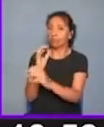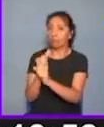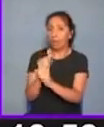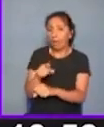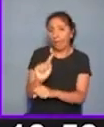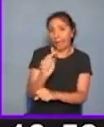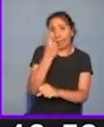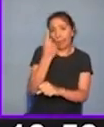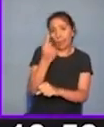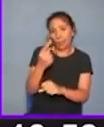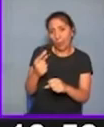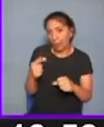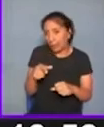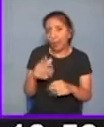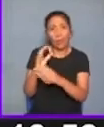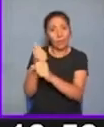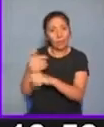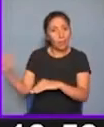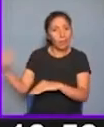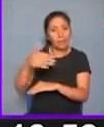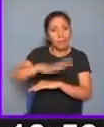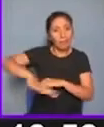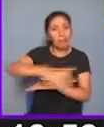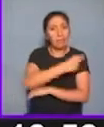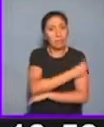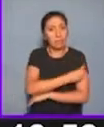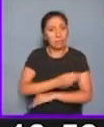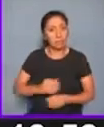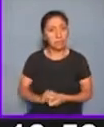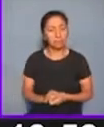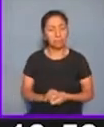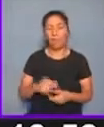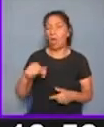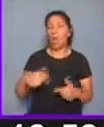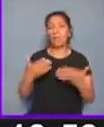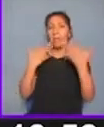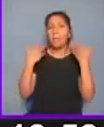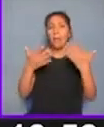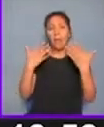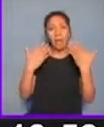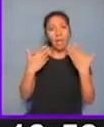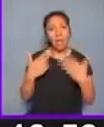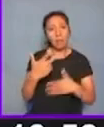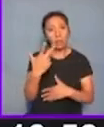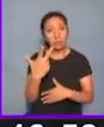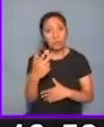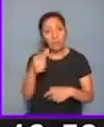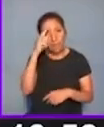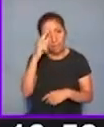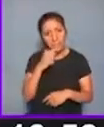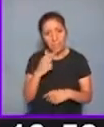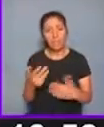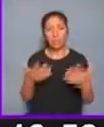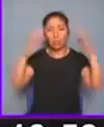única línea que les reitero que ingresa acá al barrio estamos en verano está previsto tres meses de intensas lluvias por lo menos